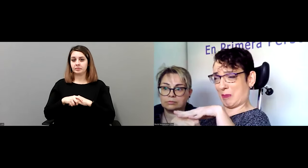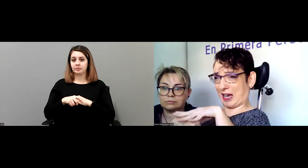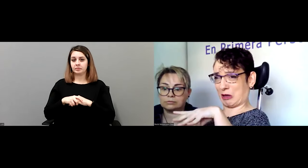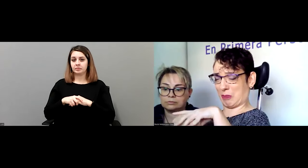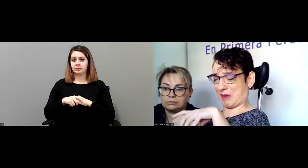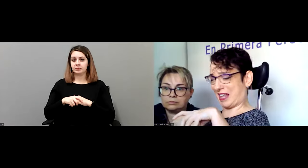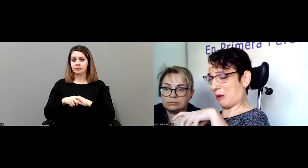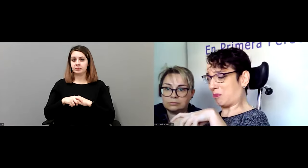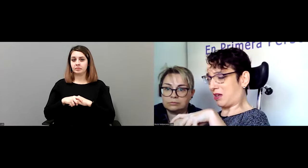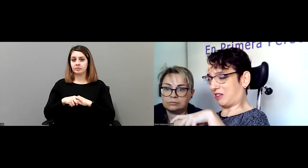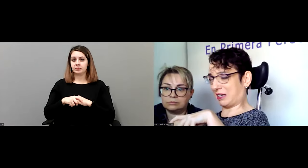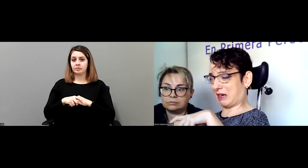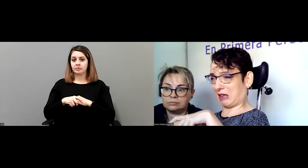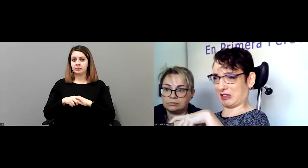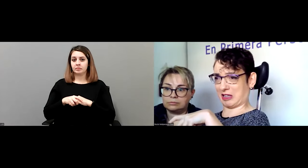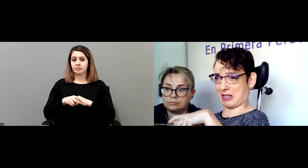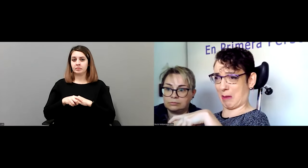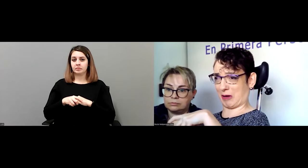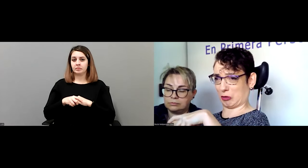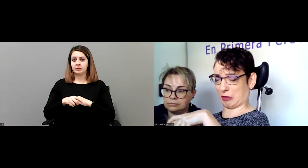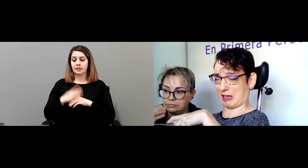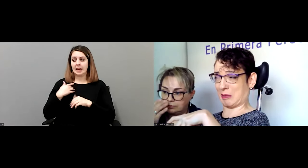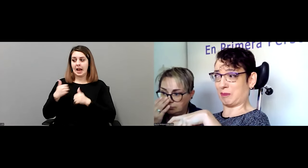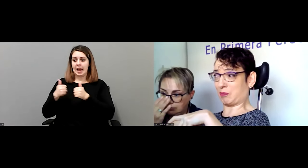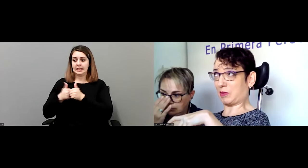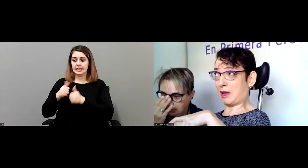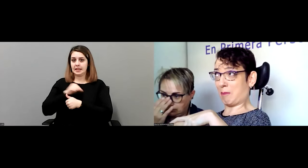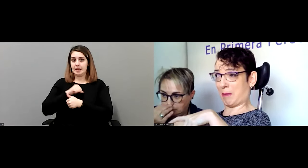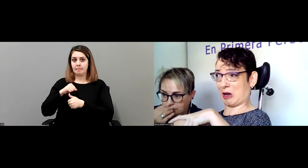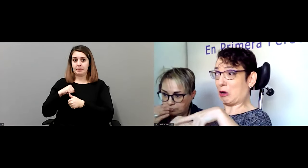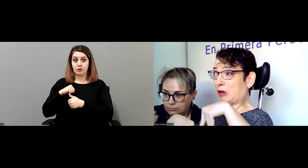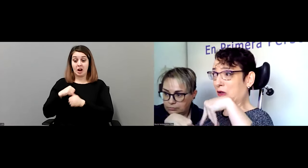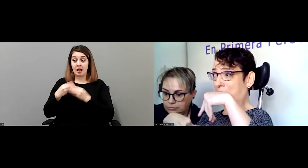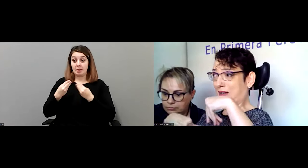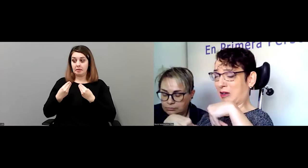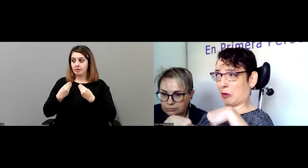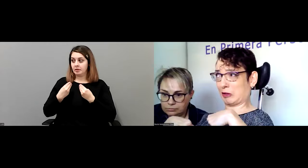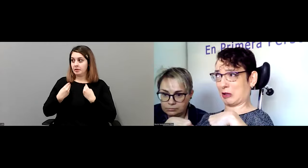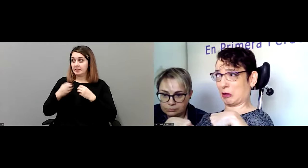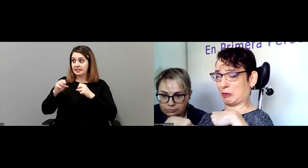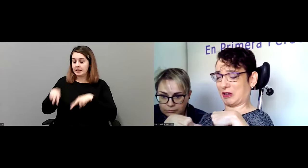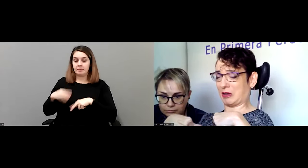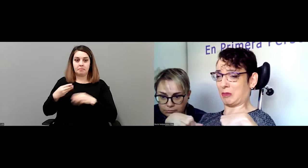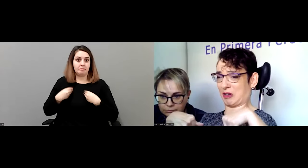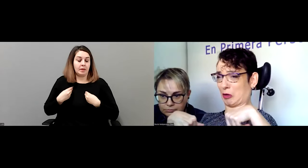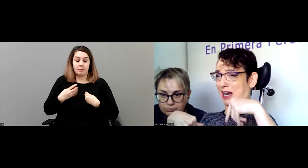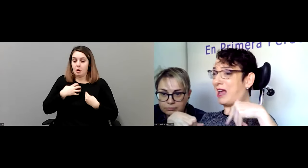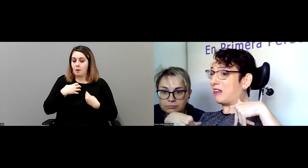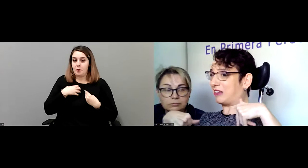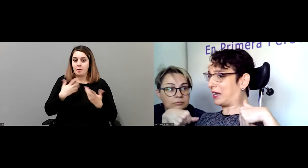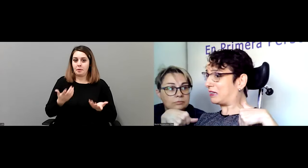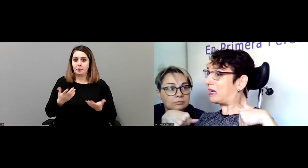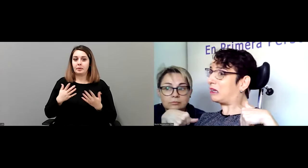no me imagino mi vida sin asistencia personal. Pero contando mi